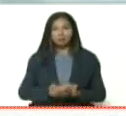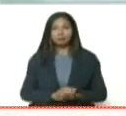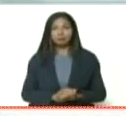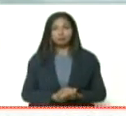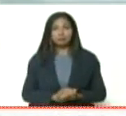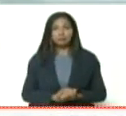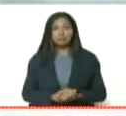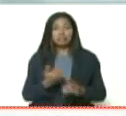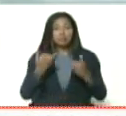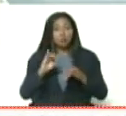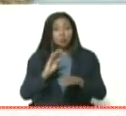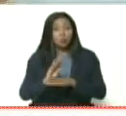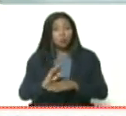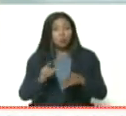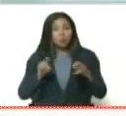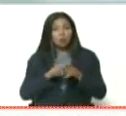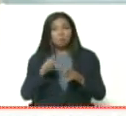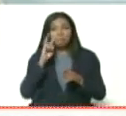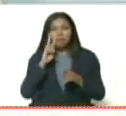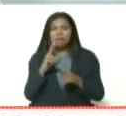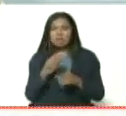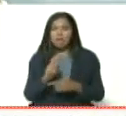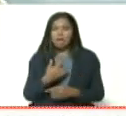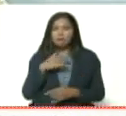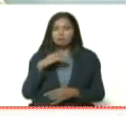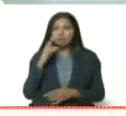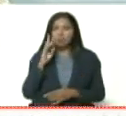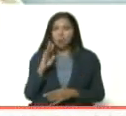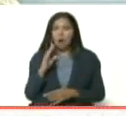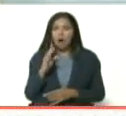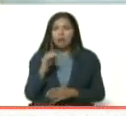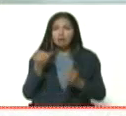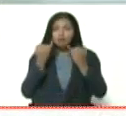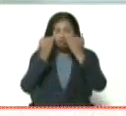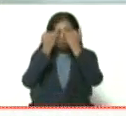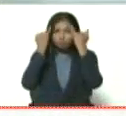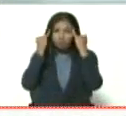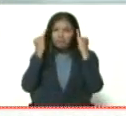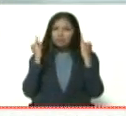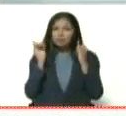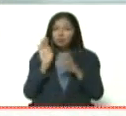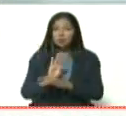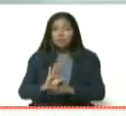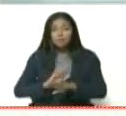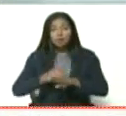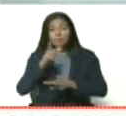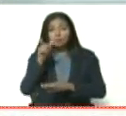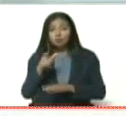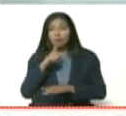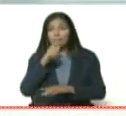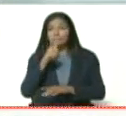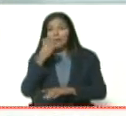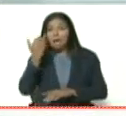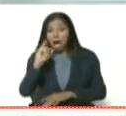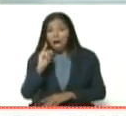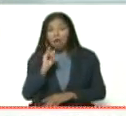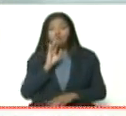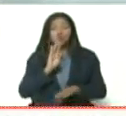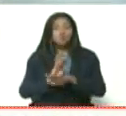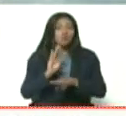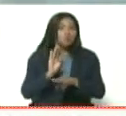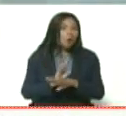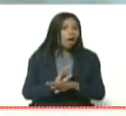hijo, cuídese, pues ella me veía a mí muy inocente, muy buena gente. Mi hijo, cuídese, porque la gente mala existe. Tenga